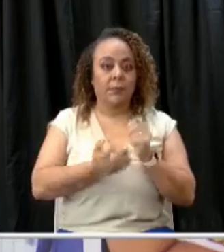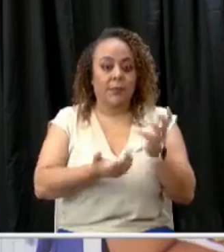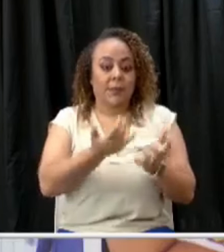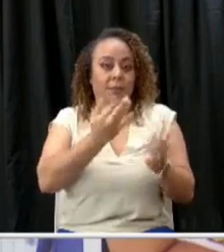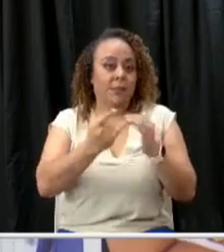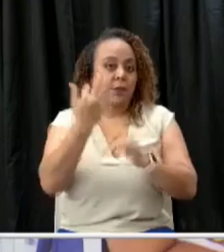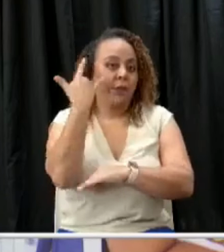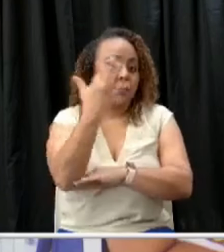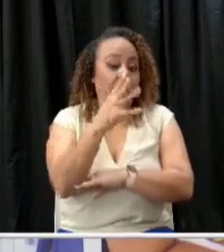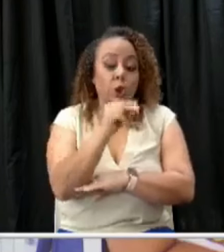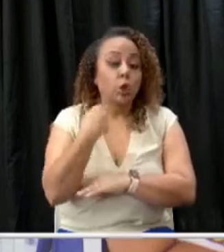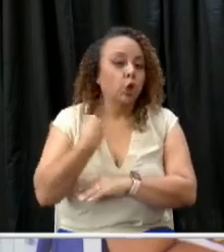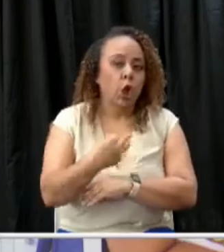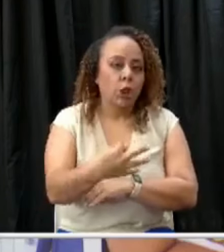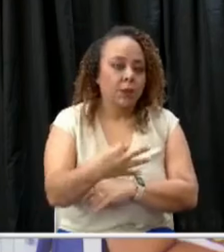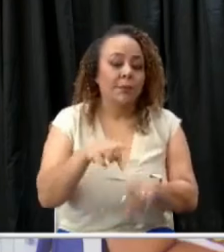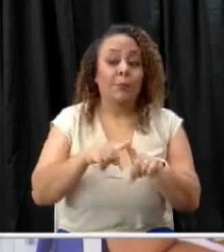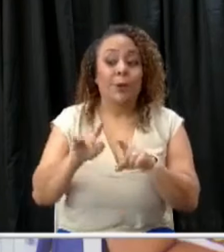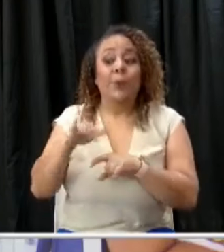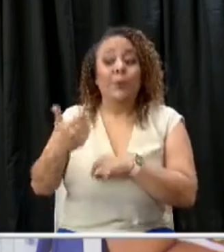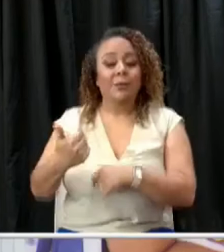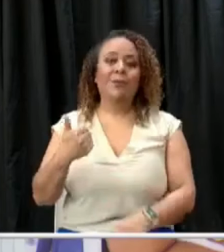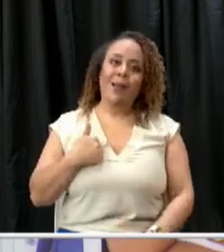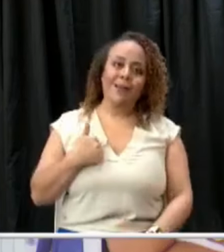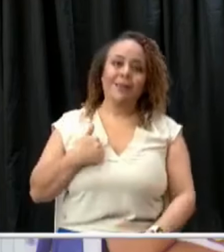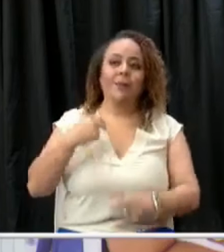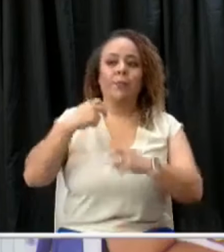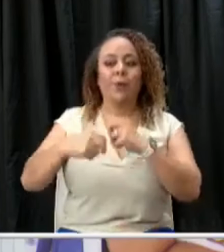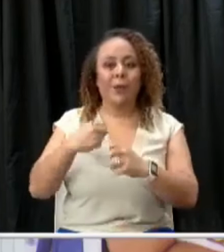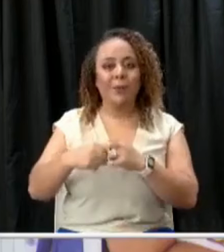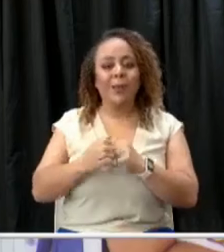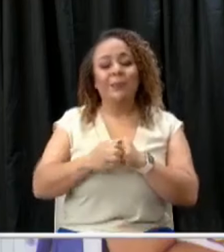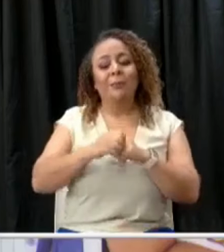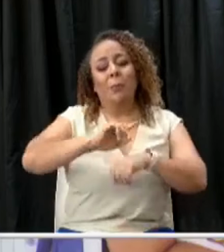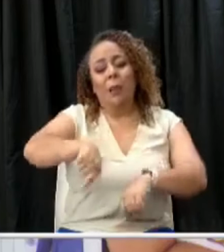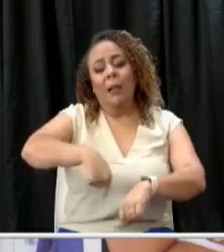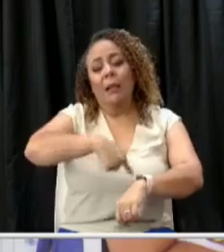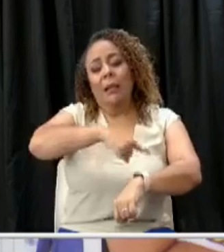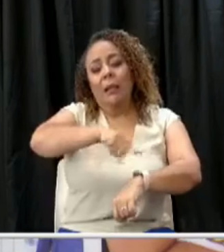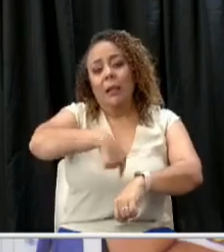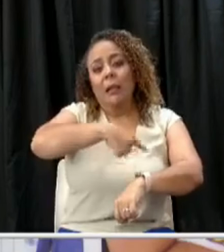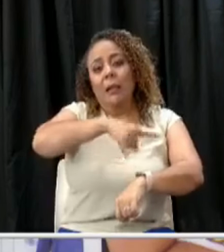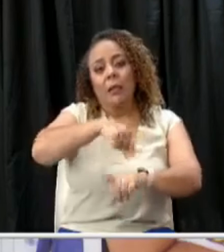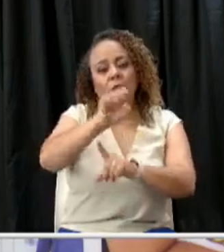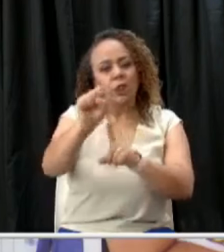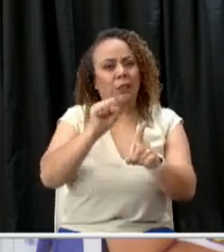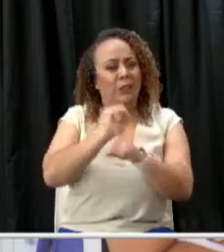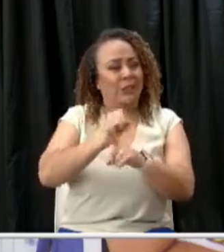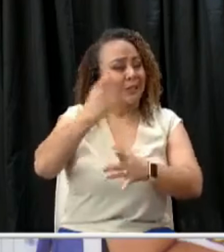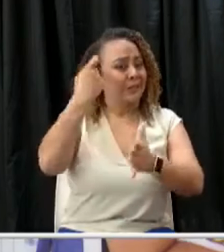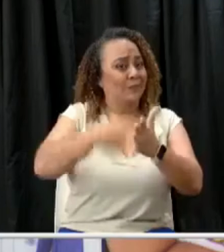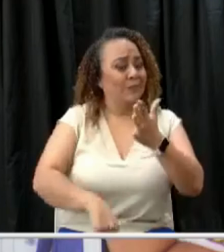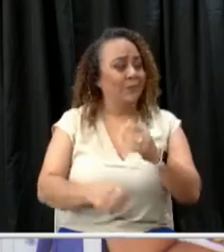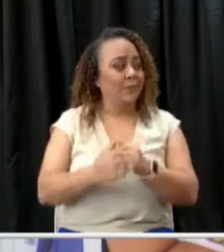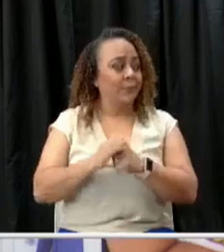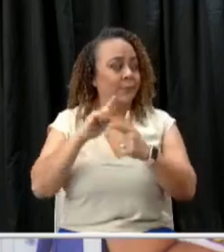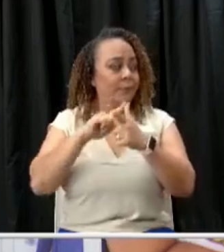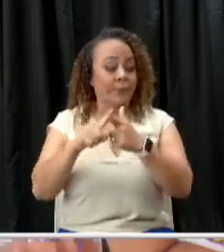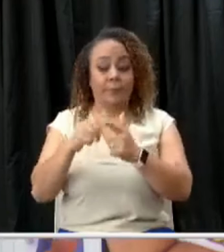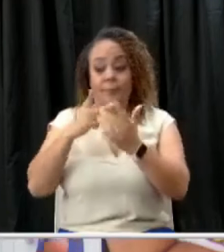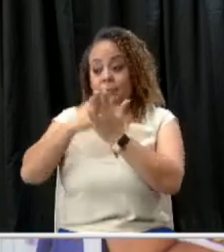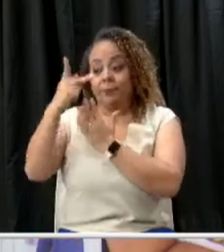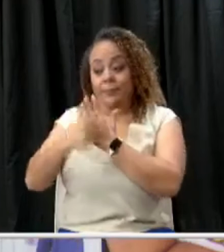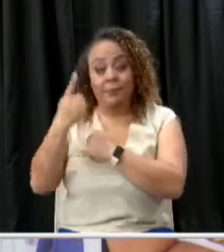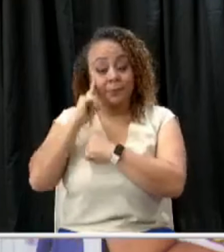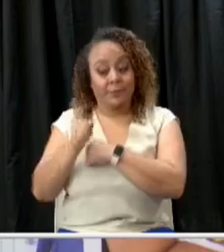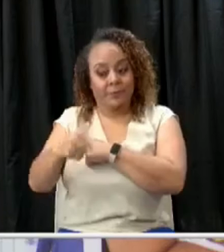forestales todos los días, pero cuando se presentan el problema es que son muchas horas bajo condiciones muy extremas. Entonces, el programa